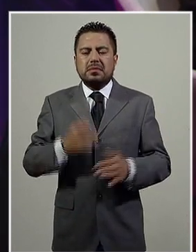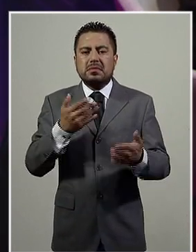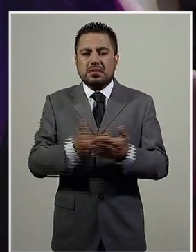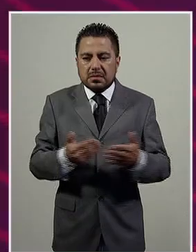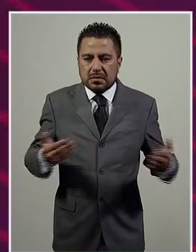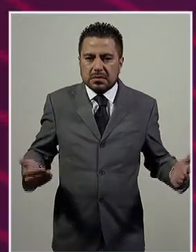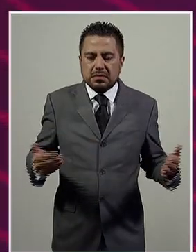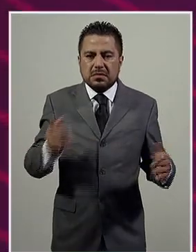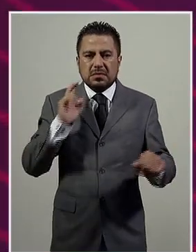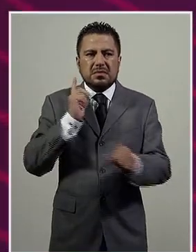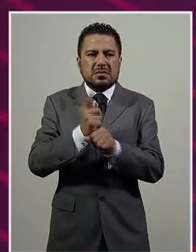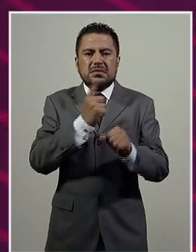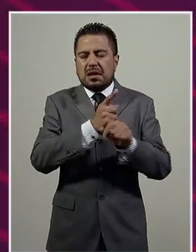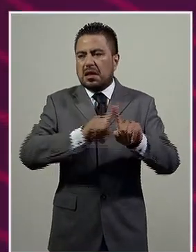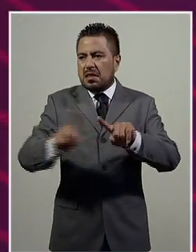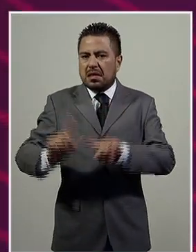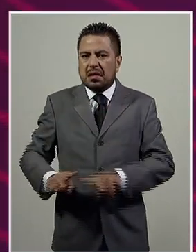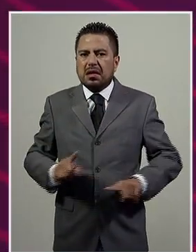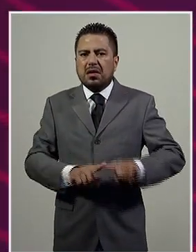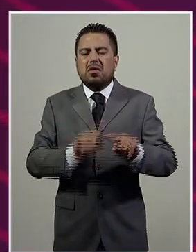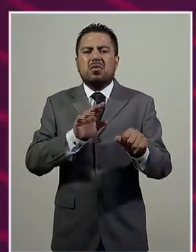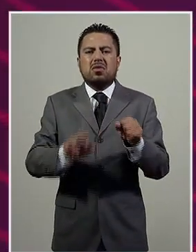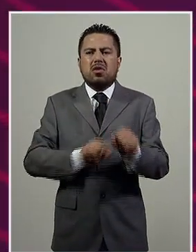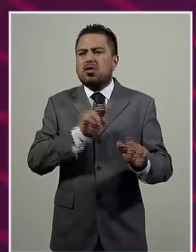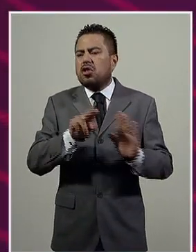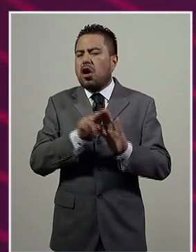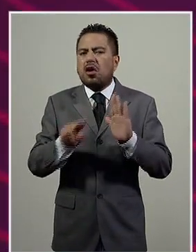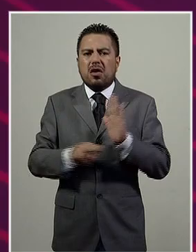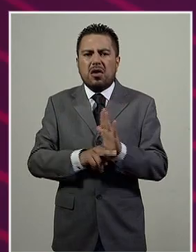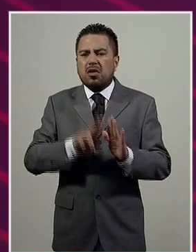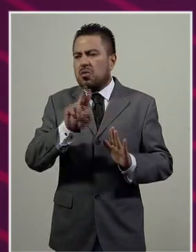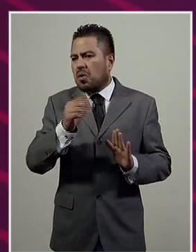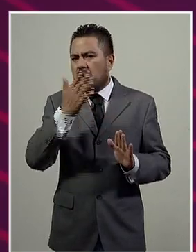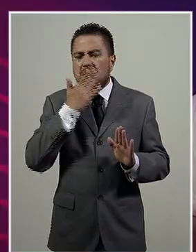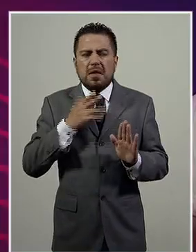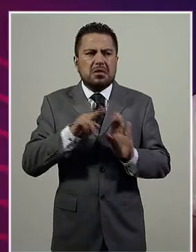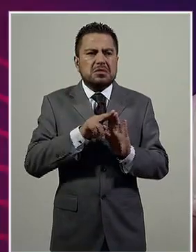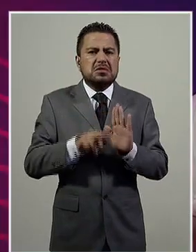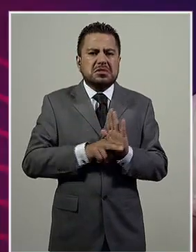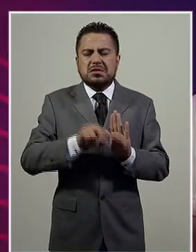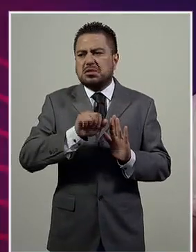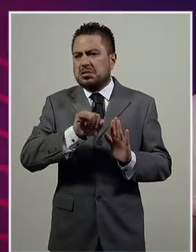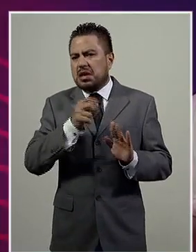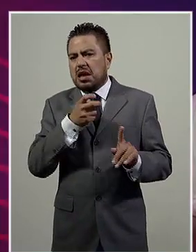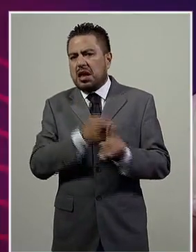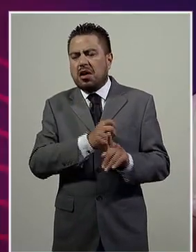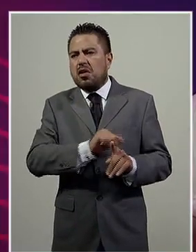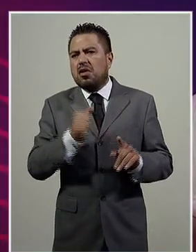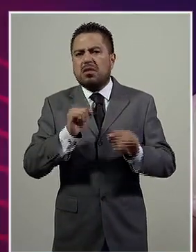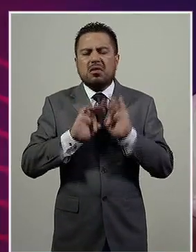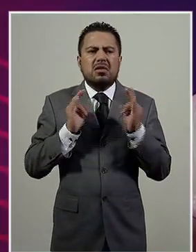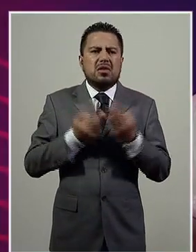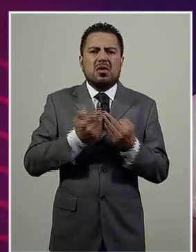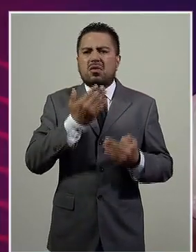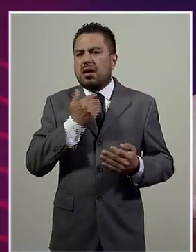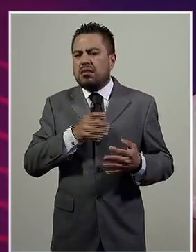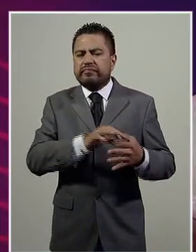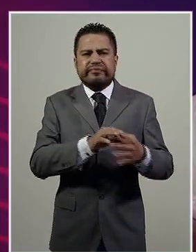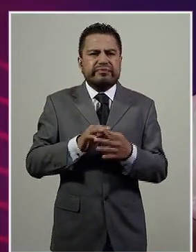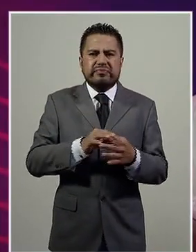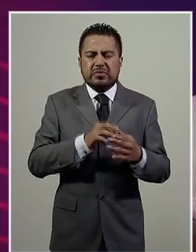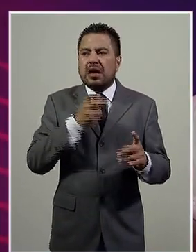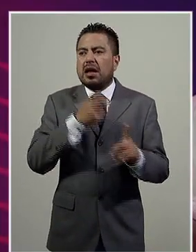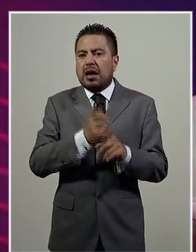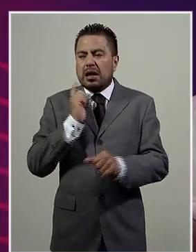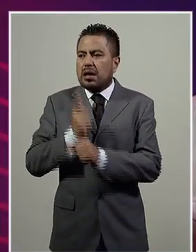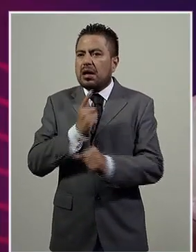Entonces, al ver las diferencias entre lo que es normativo y lo que no es normativo, ¿no? O lo que se ajusta al estereotipo versus lo que no se ajusta al estereotipo,